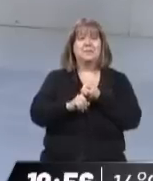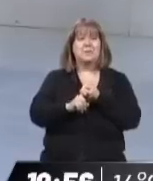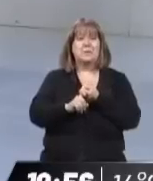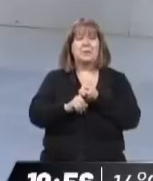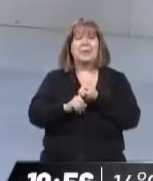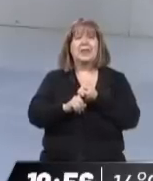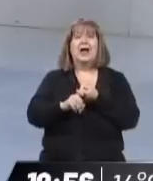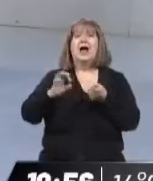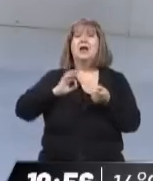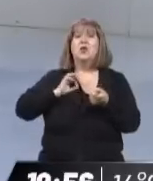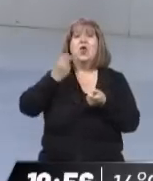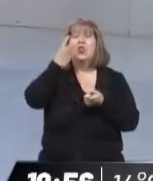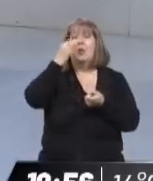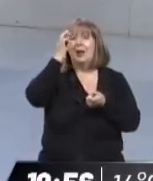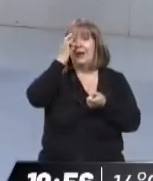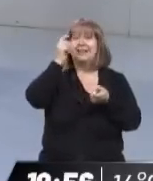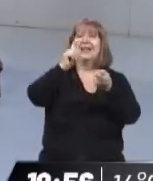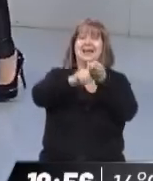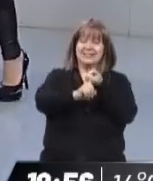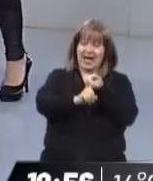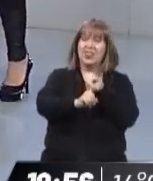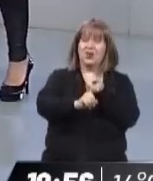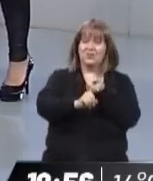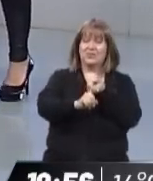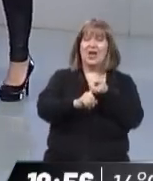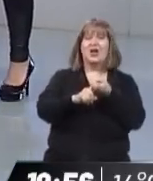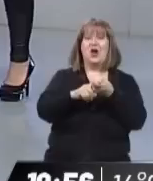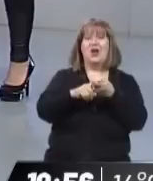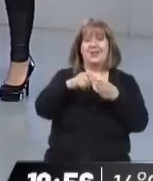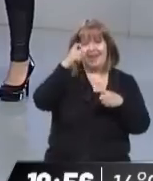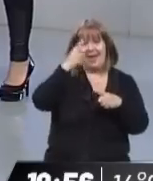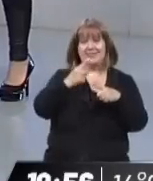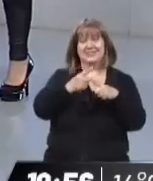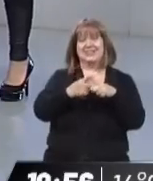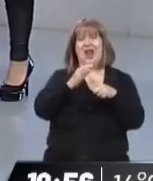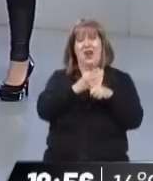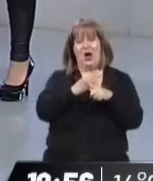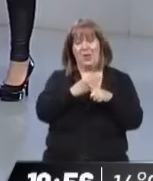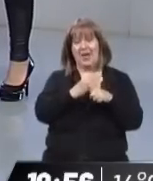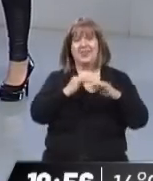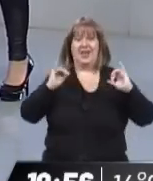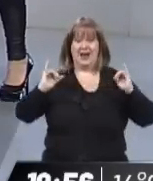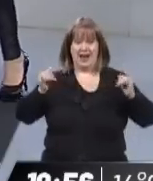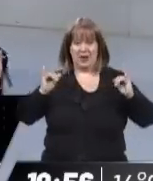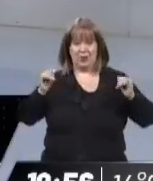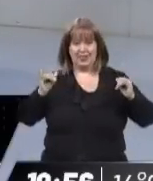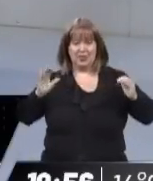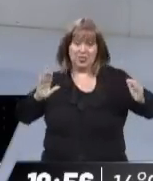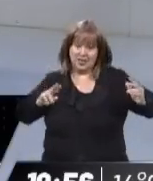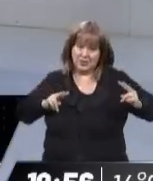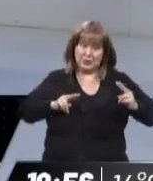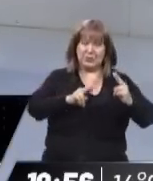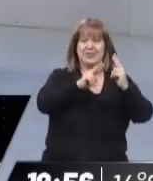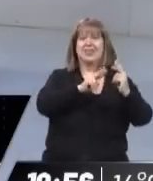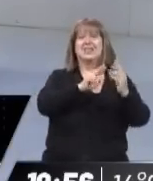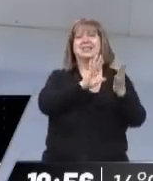¿cómo? 2020 se casaron. Ah, 2020. Yo tenía la duda, si era 2020 o 2021, en plena pandemia. En plena pandemia. Claro, que él se queda acá, lo agarra aquí en Mendoza. Claro.